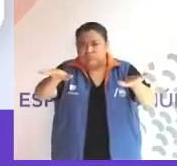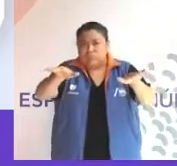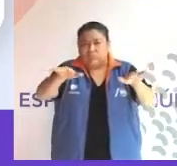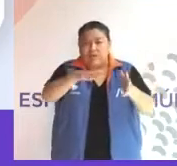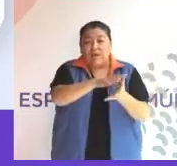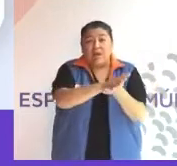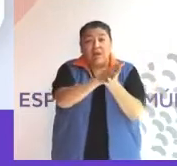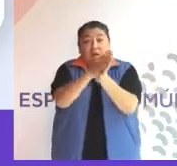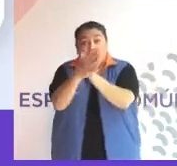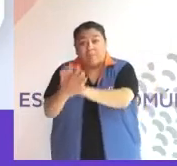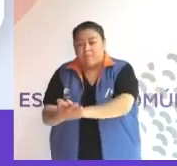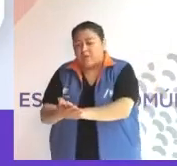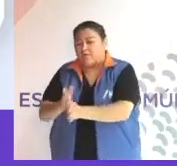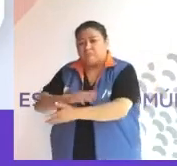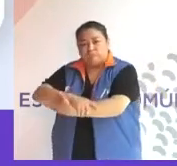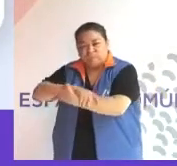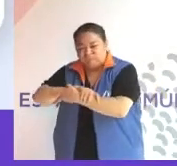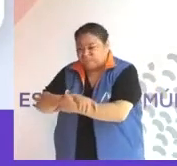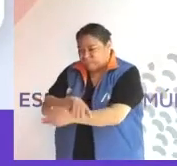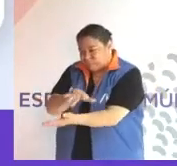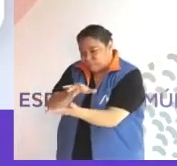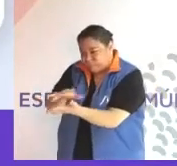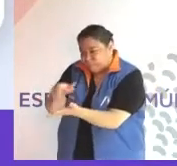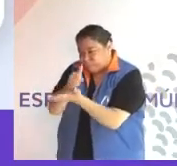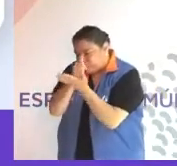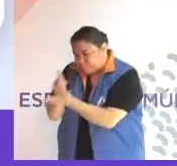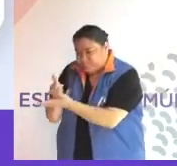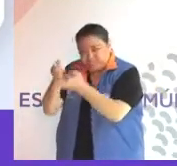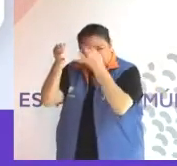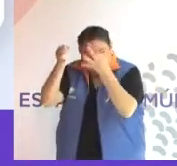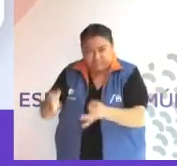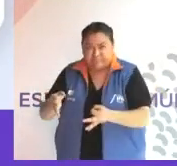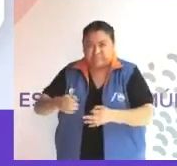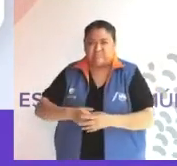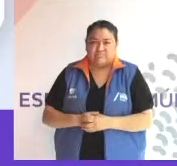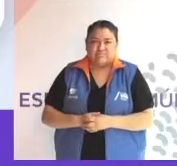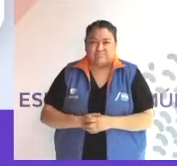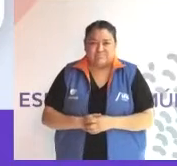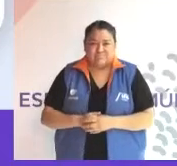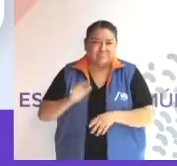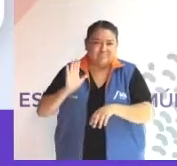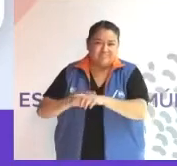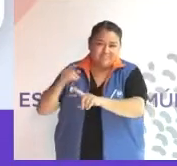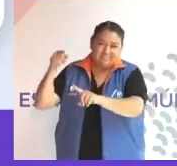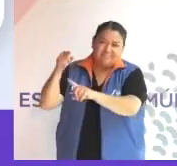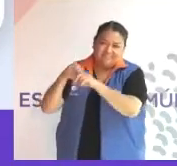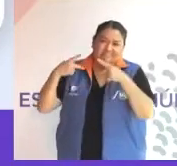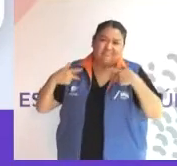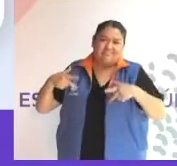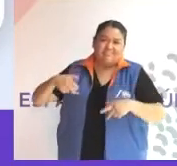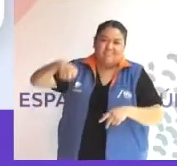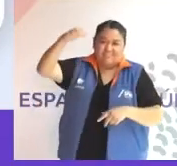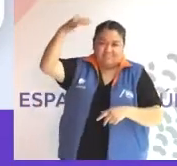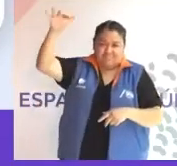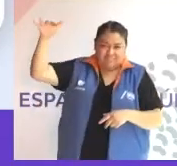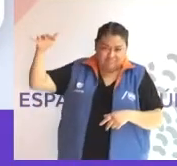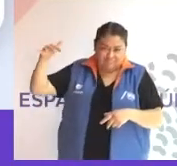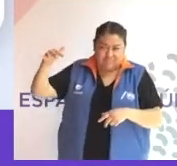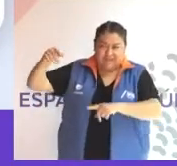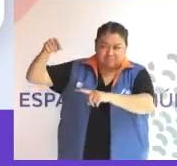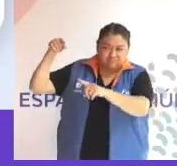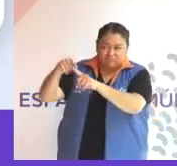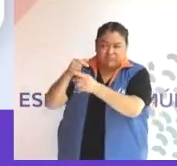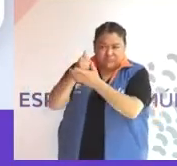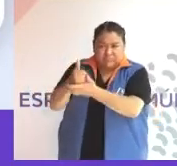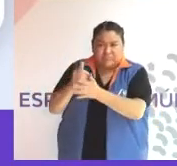a acciones de solidaridad de cada persona hacia los diferentes grupos, en específico adultos mayores. Y bueno, los